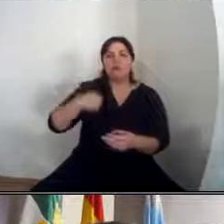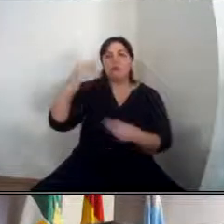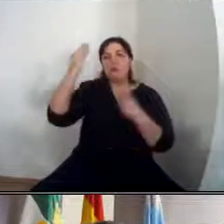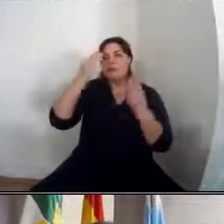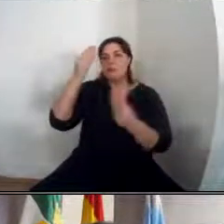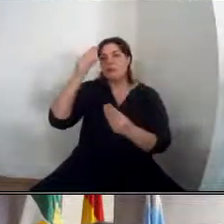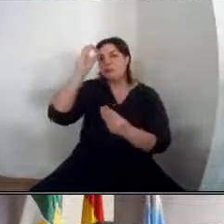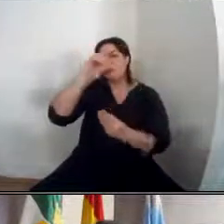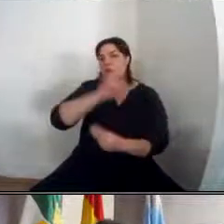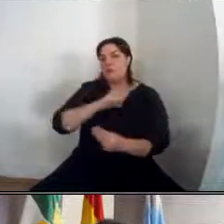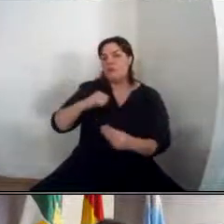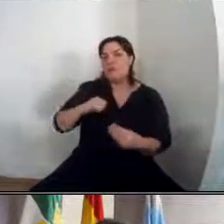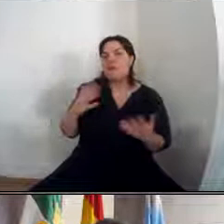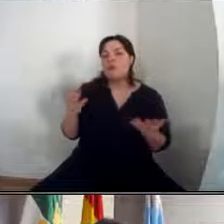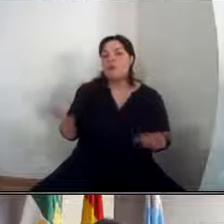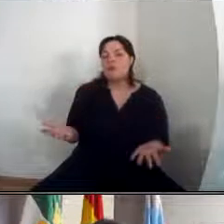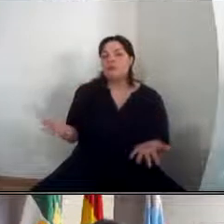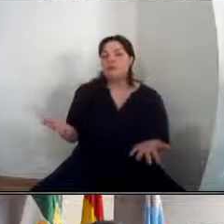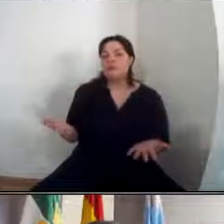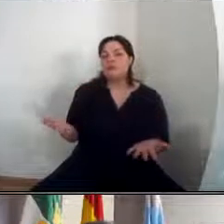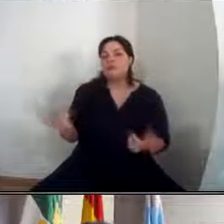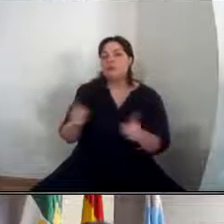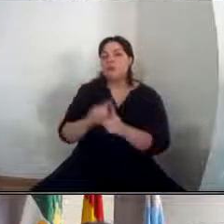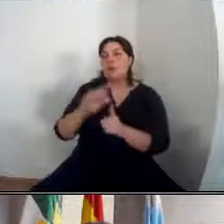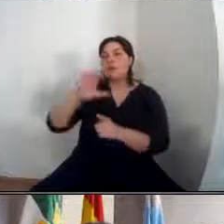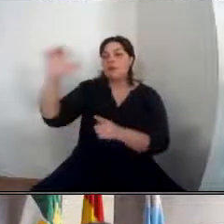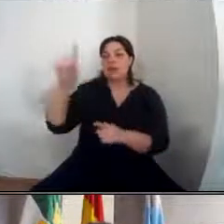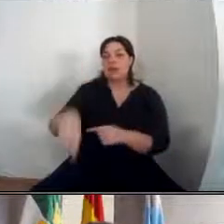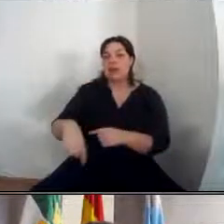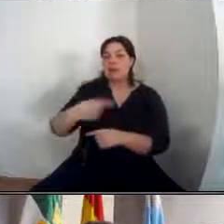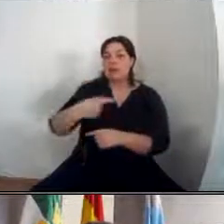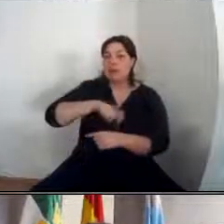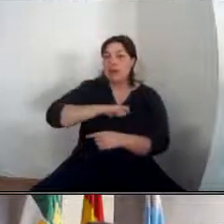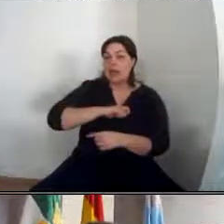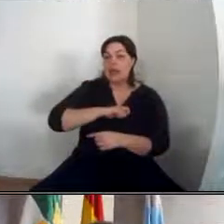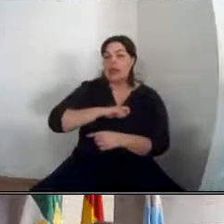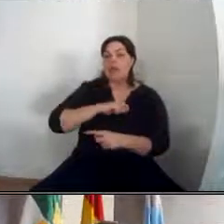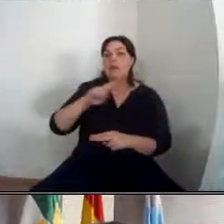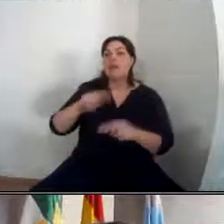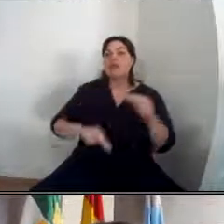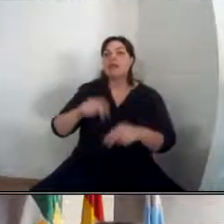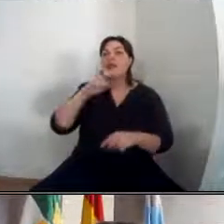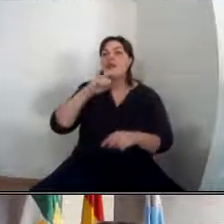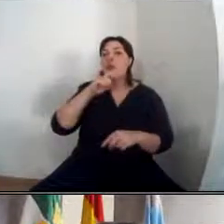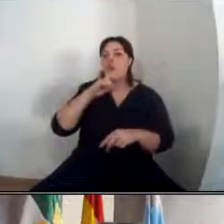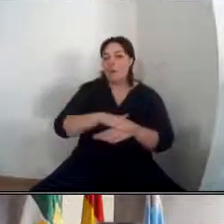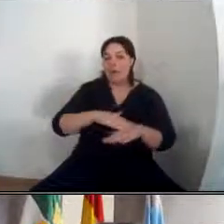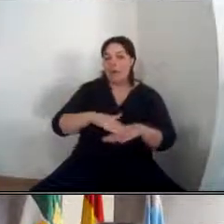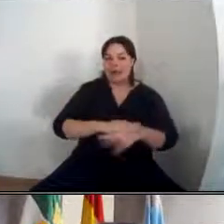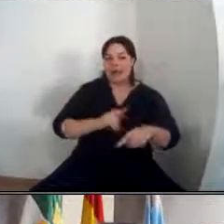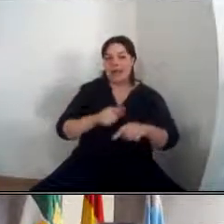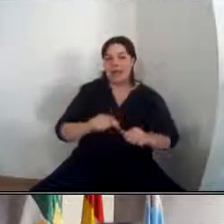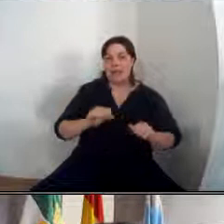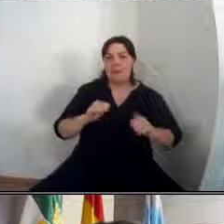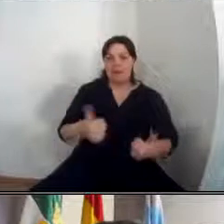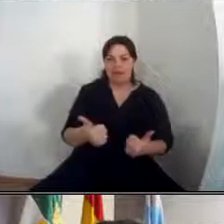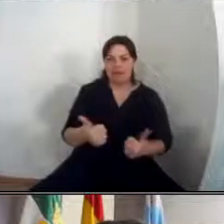Europa, como también en España, las políticas se tienen que construir desde abajo y se tienen que construir desde